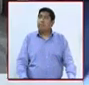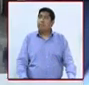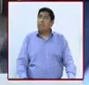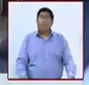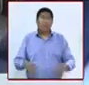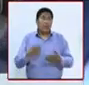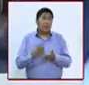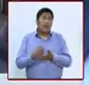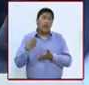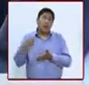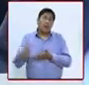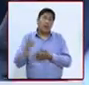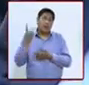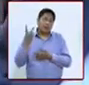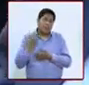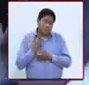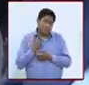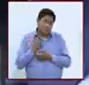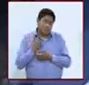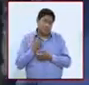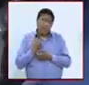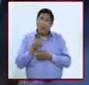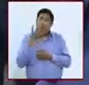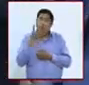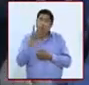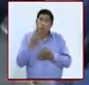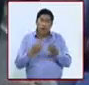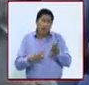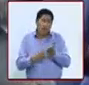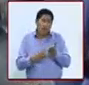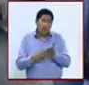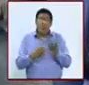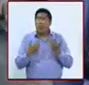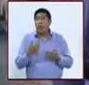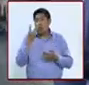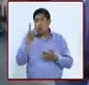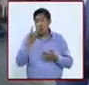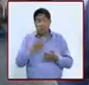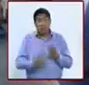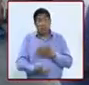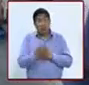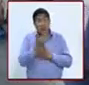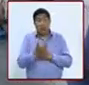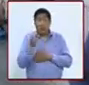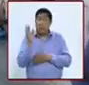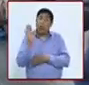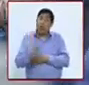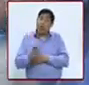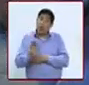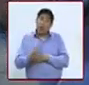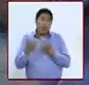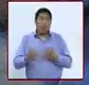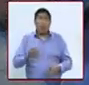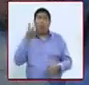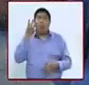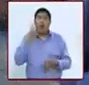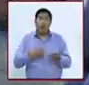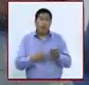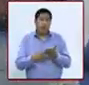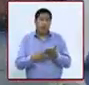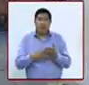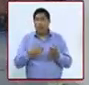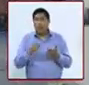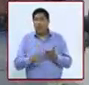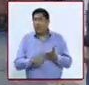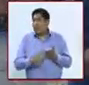Vamos a gastar el doble. 4 pasajes, ahora gastábamos 2 pasajes, ahora vamos a gastar 4 pasajes, más aún si